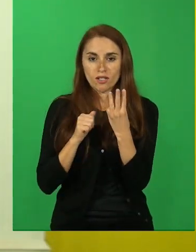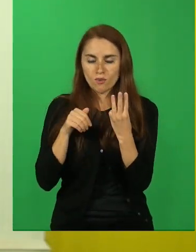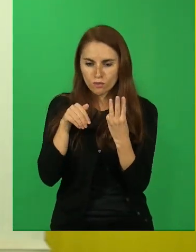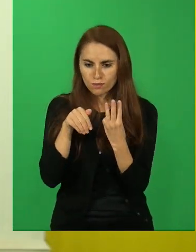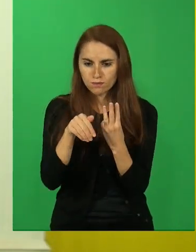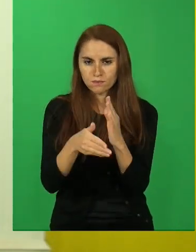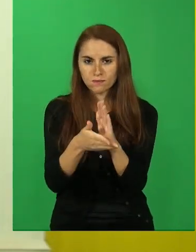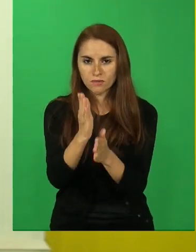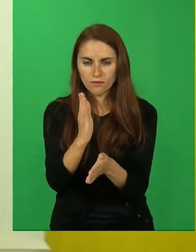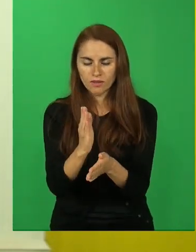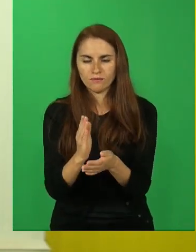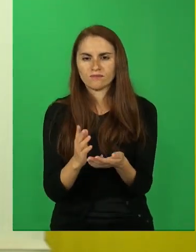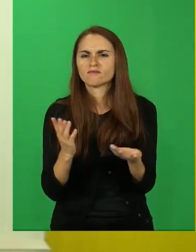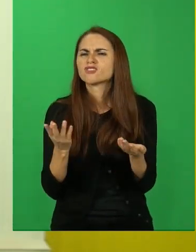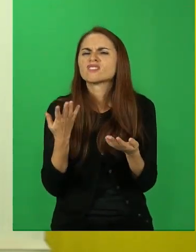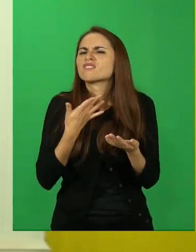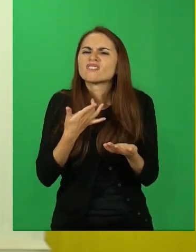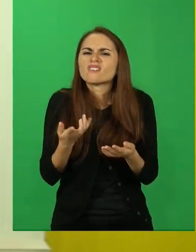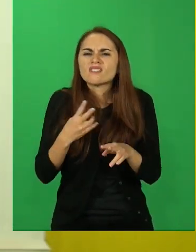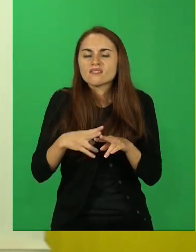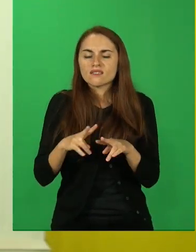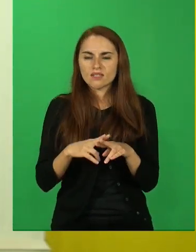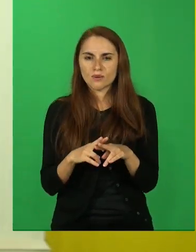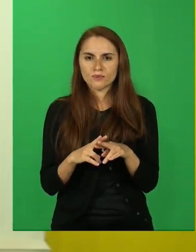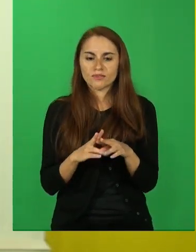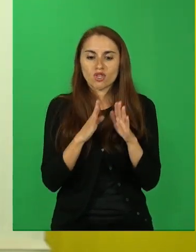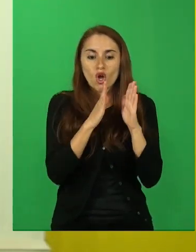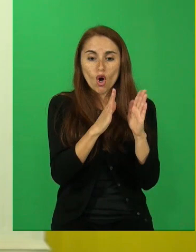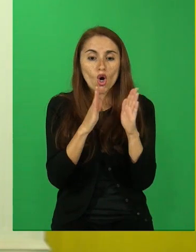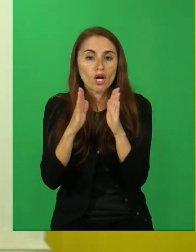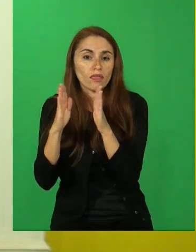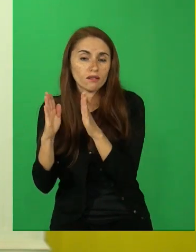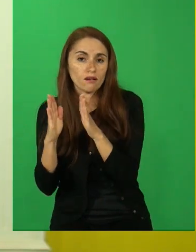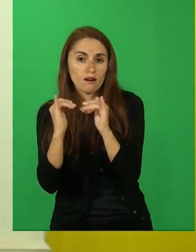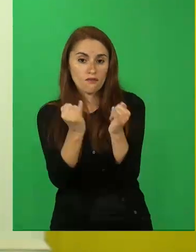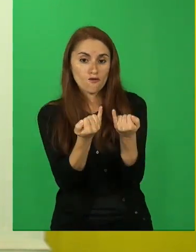tenemos que hacer entonces? Tenemos que ordenar los datos,